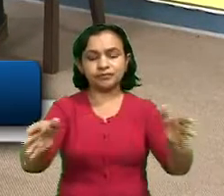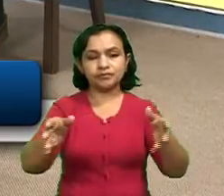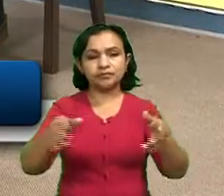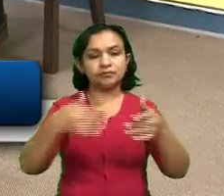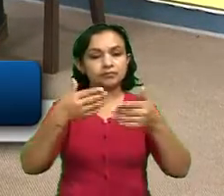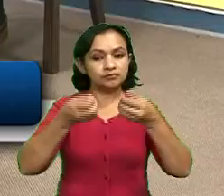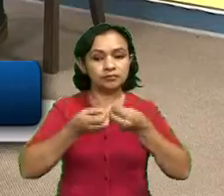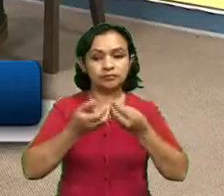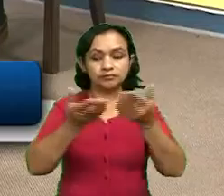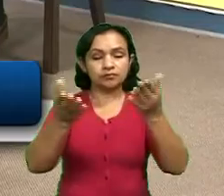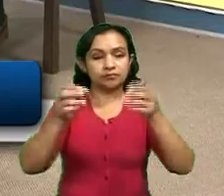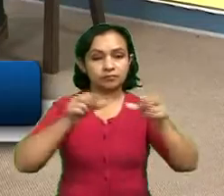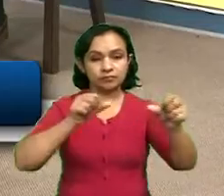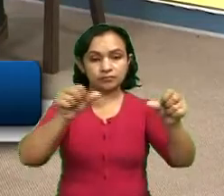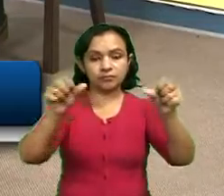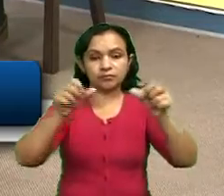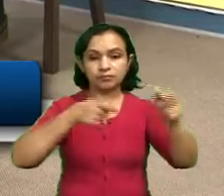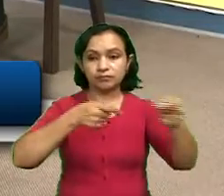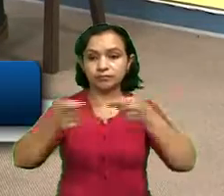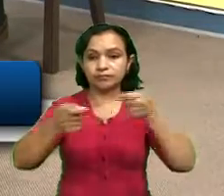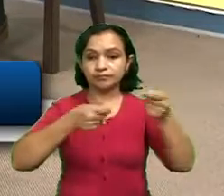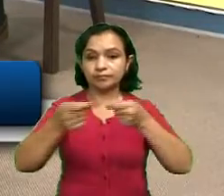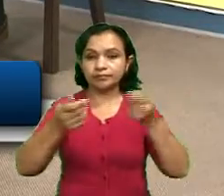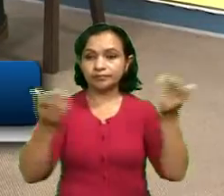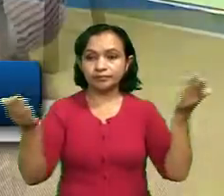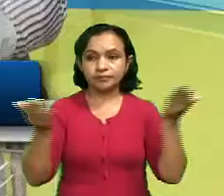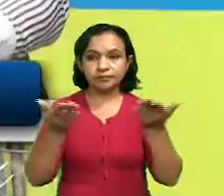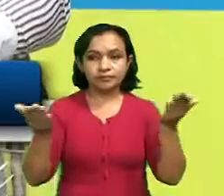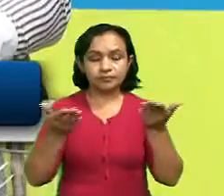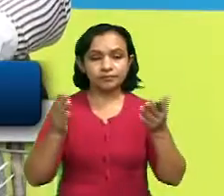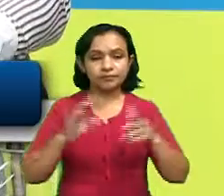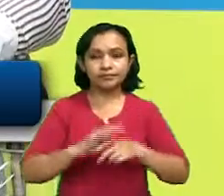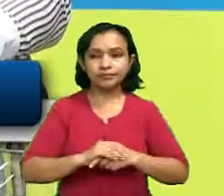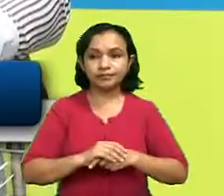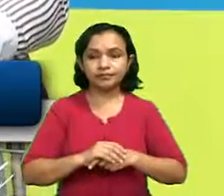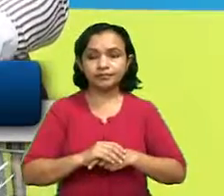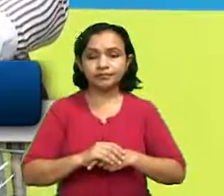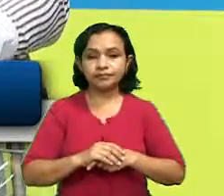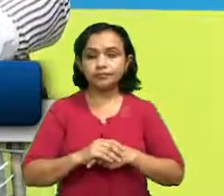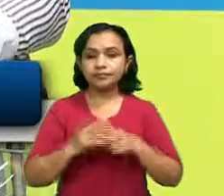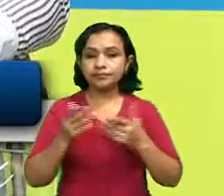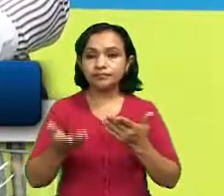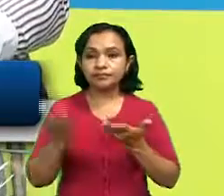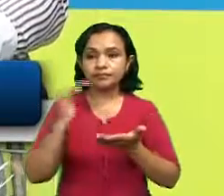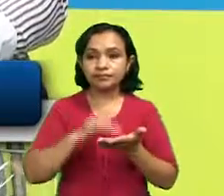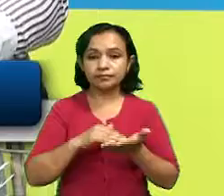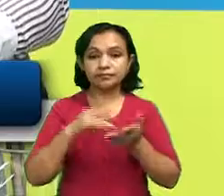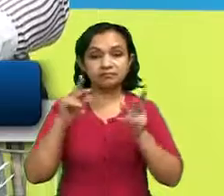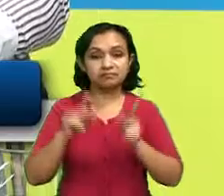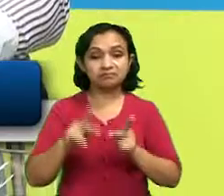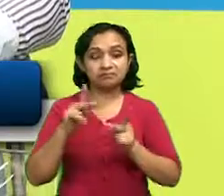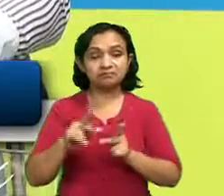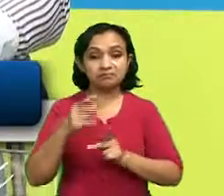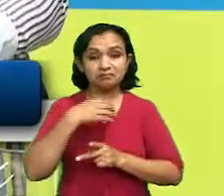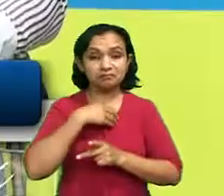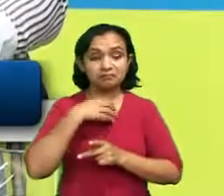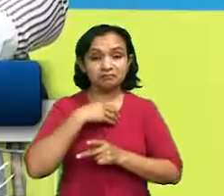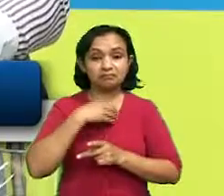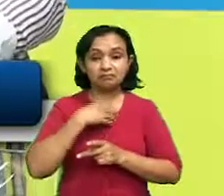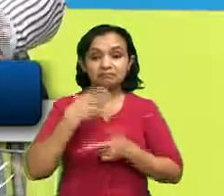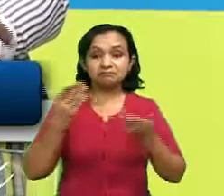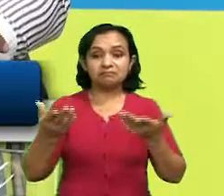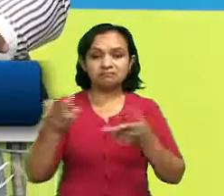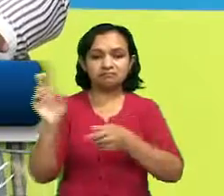que sigan vendiéndolo a la población. Ahora, ¿cómo está esa respuesta de los dueños de farmacia a